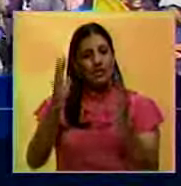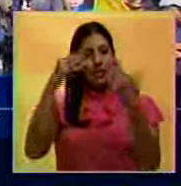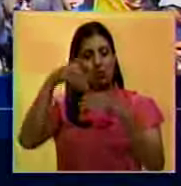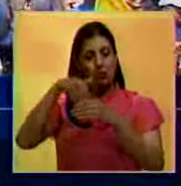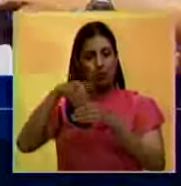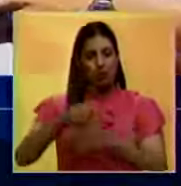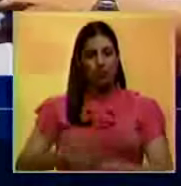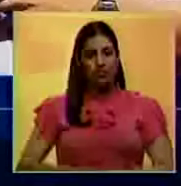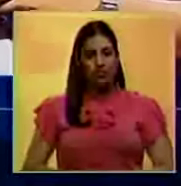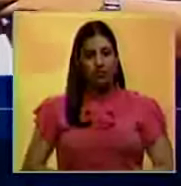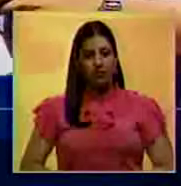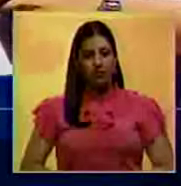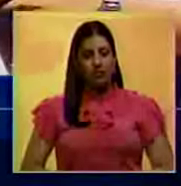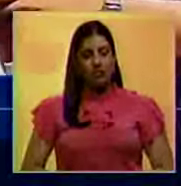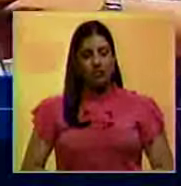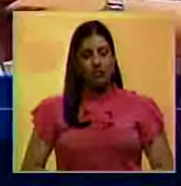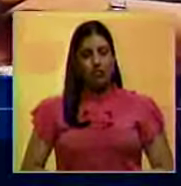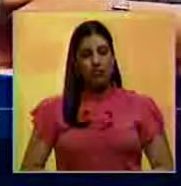voto.